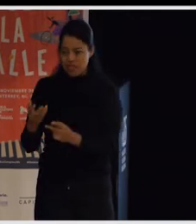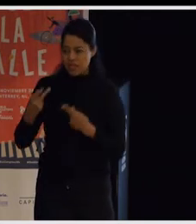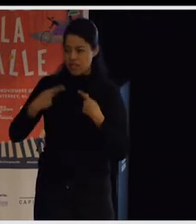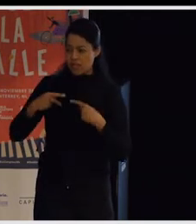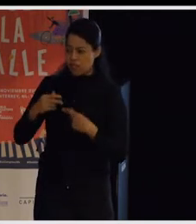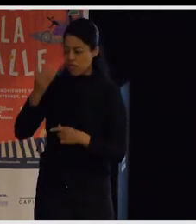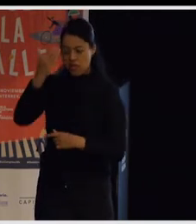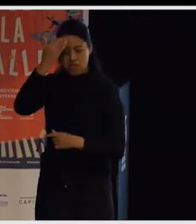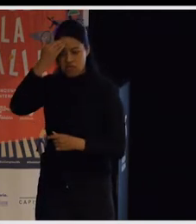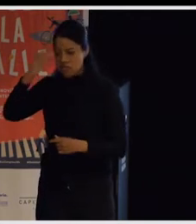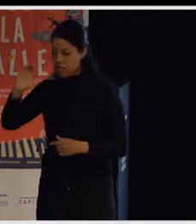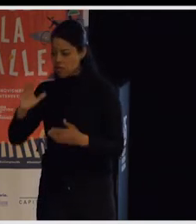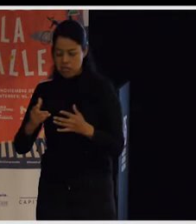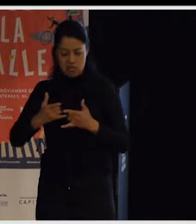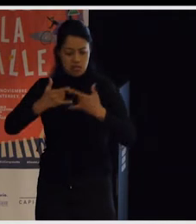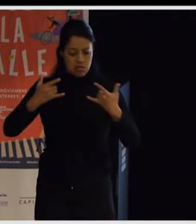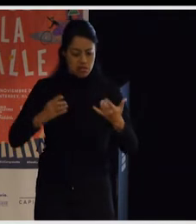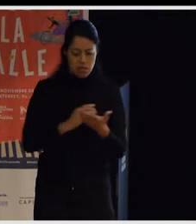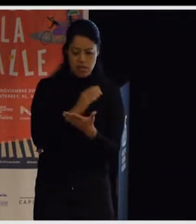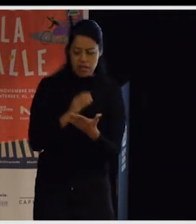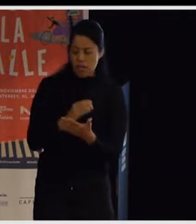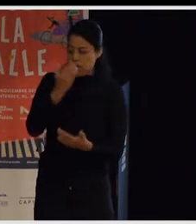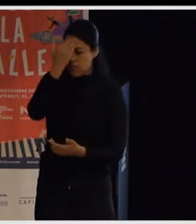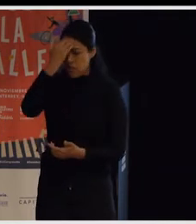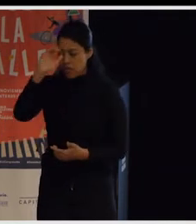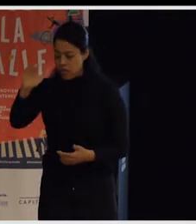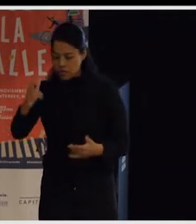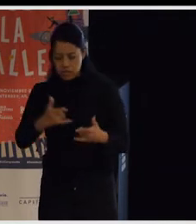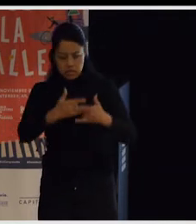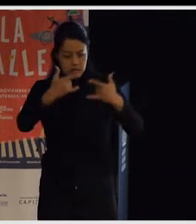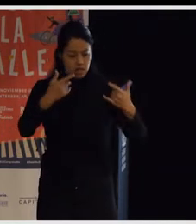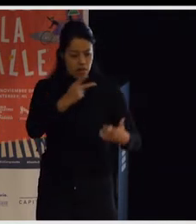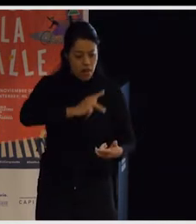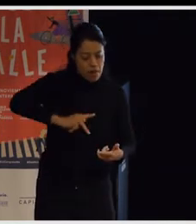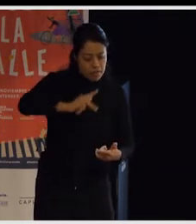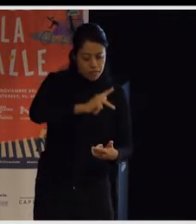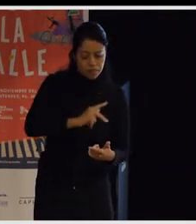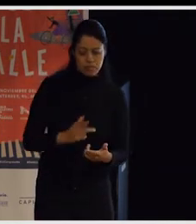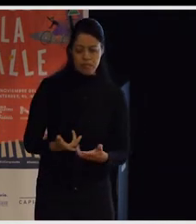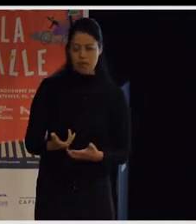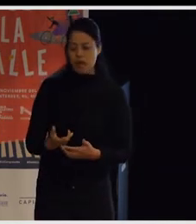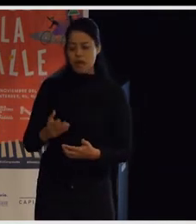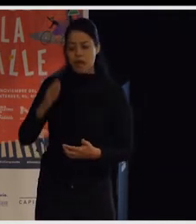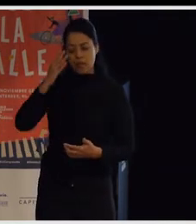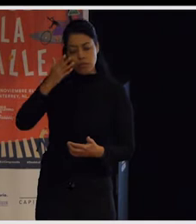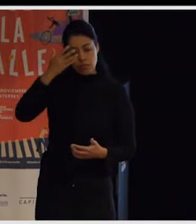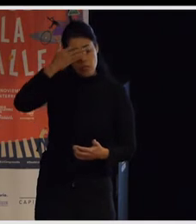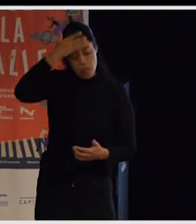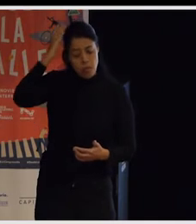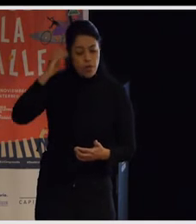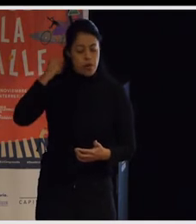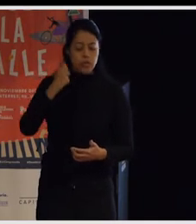conoce la historia de la ciudad de sus pueblos todo el capital natural que tenemos como en la ciudad modelos tienen seis áreas